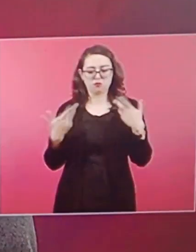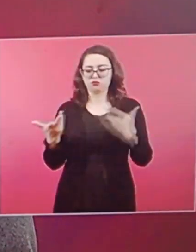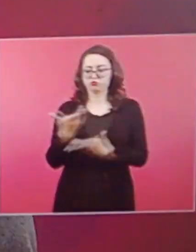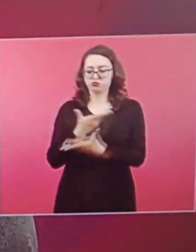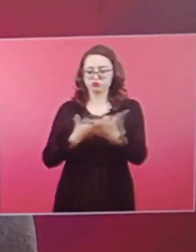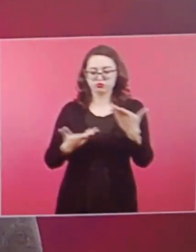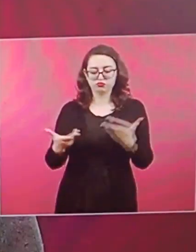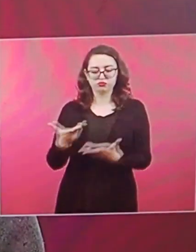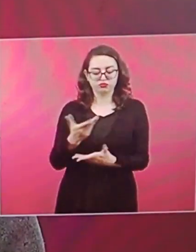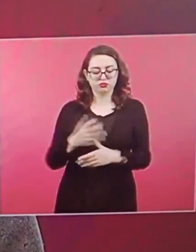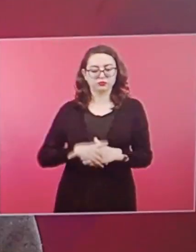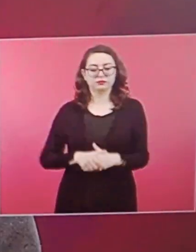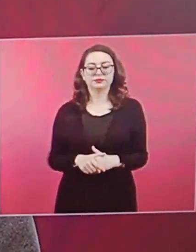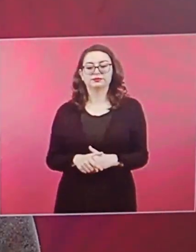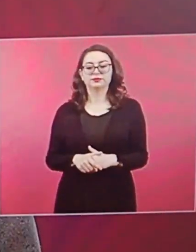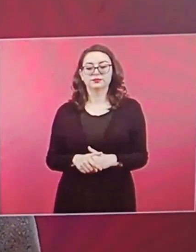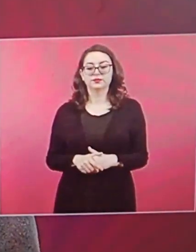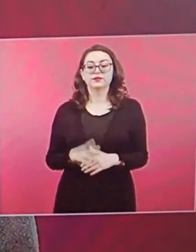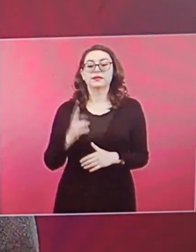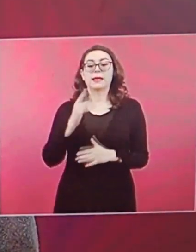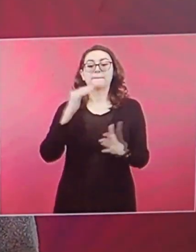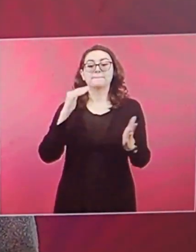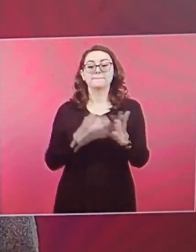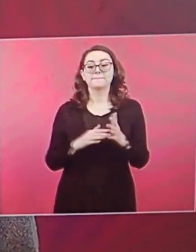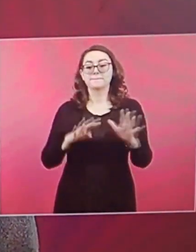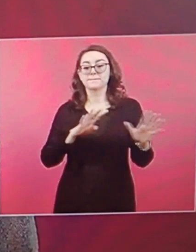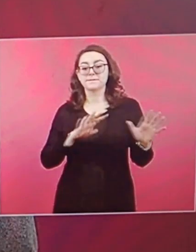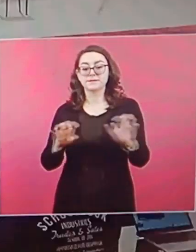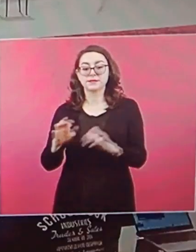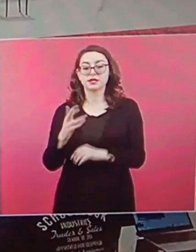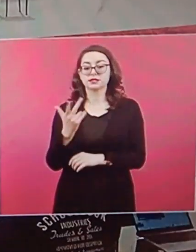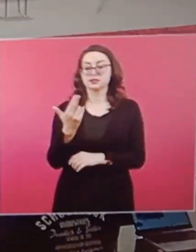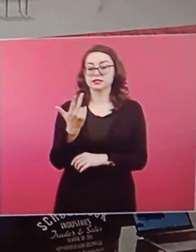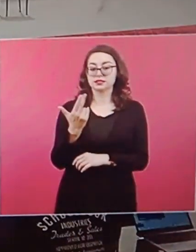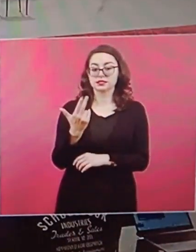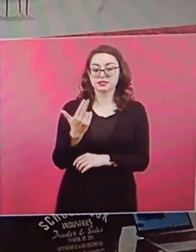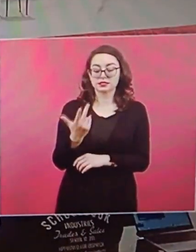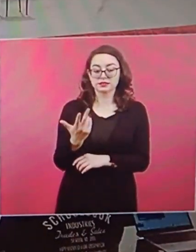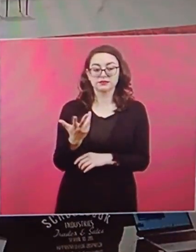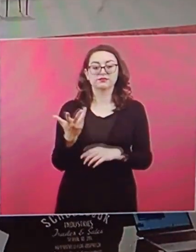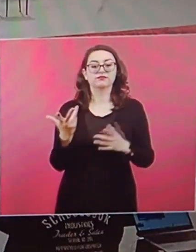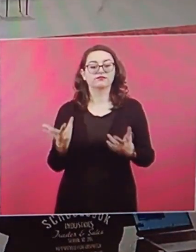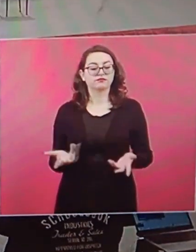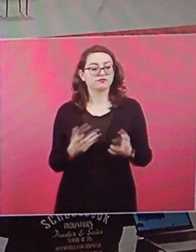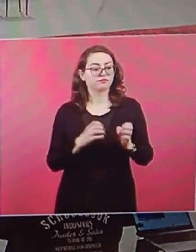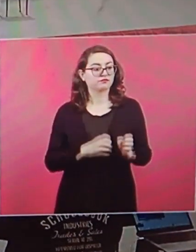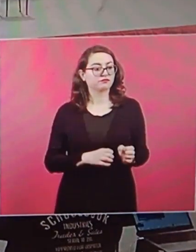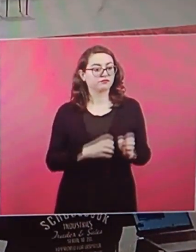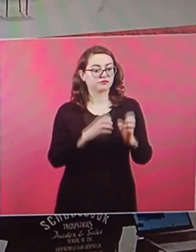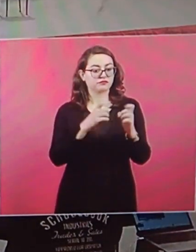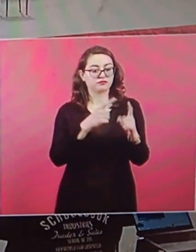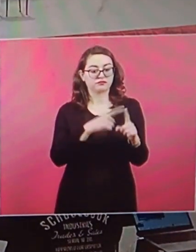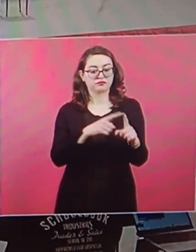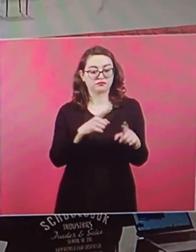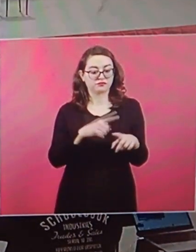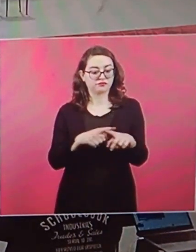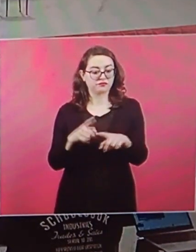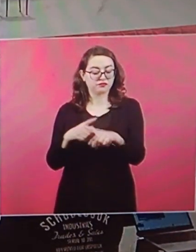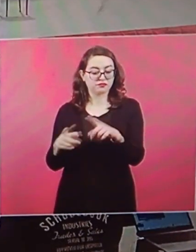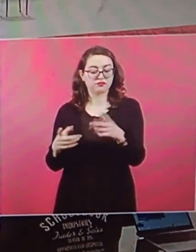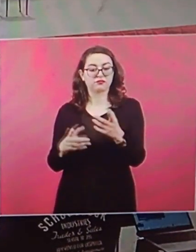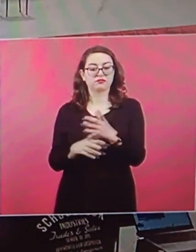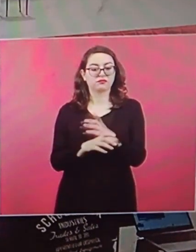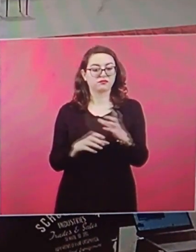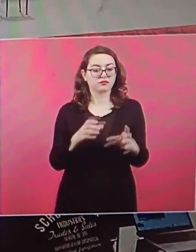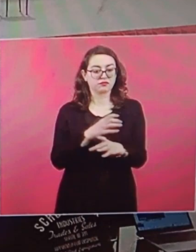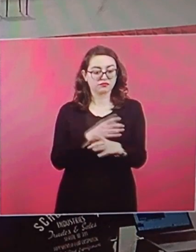cuestiones arqueológicas, como nunca en ninguna parte de del mundo se había hecho esto.